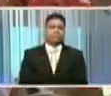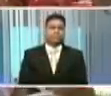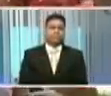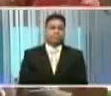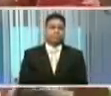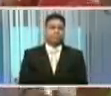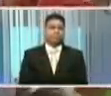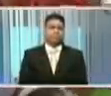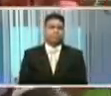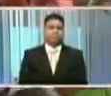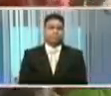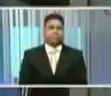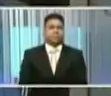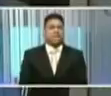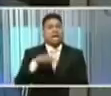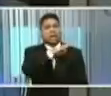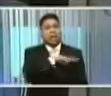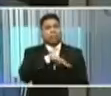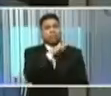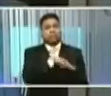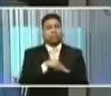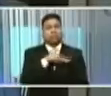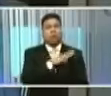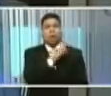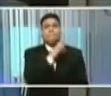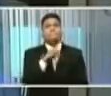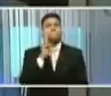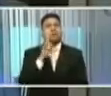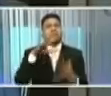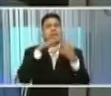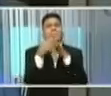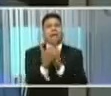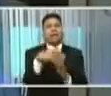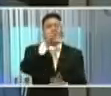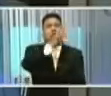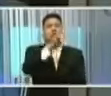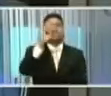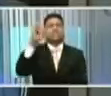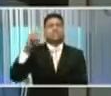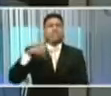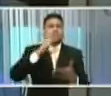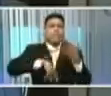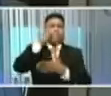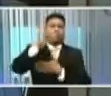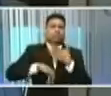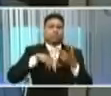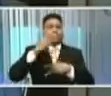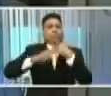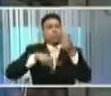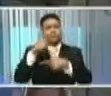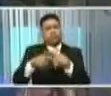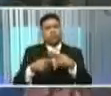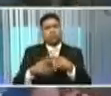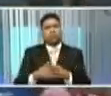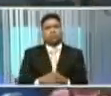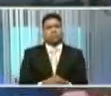A la Misión Madres del Barrio, 300 proyectos productivos.